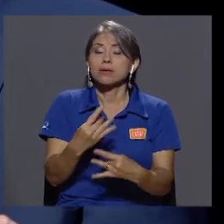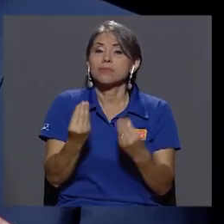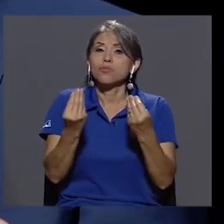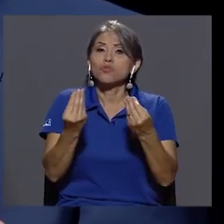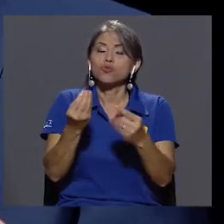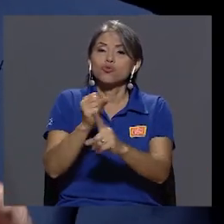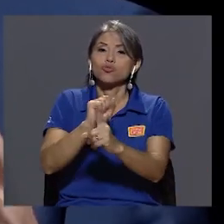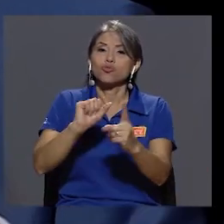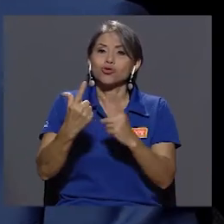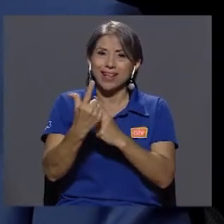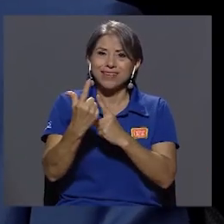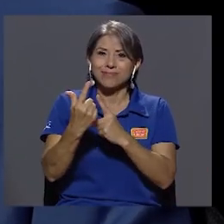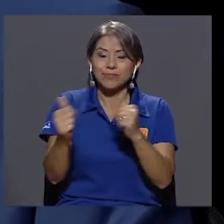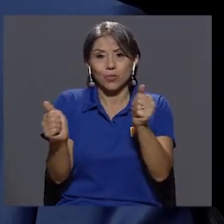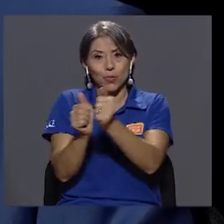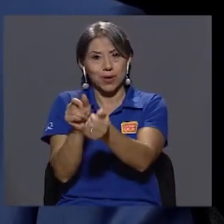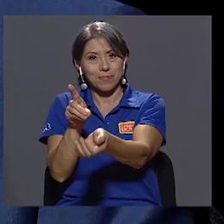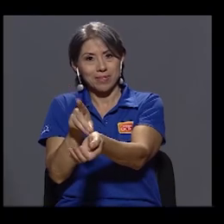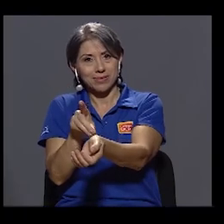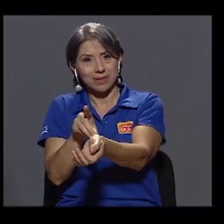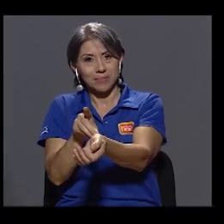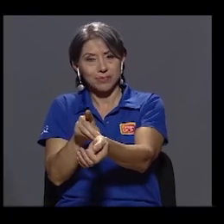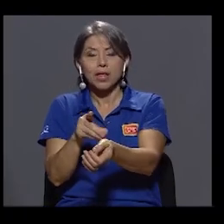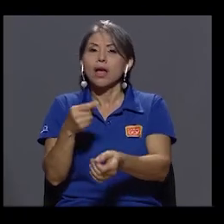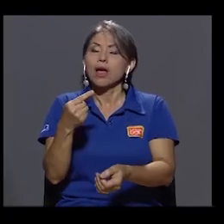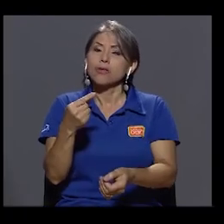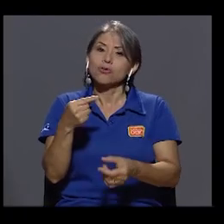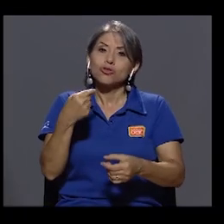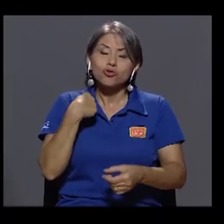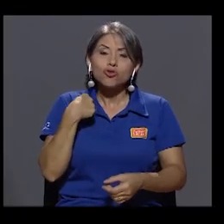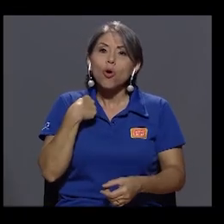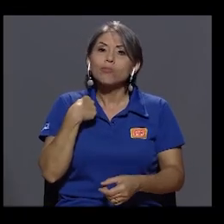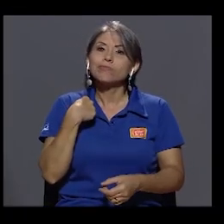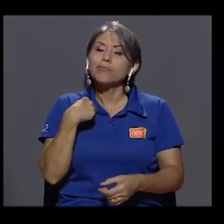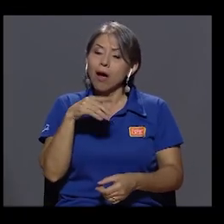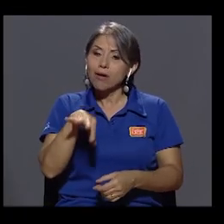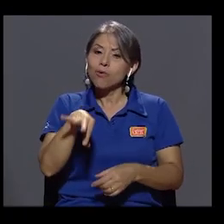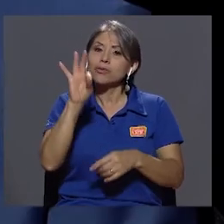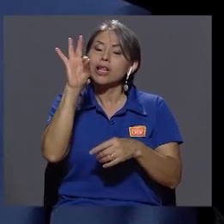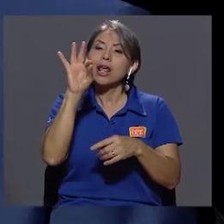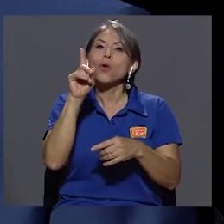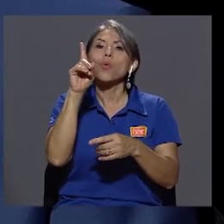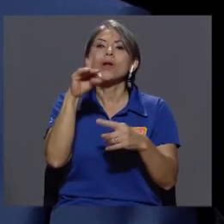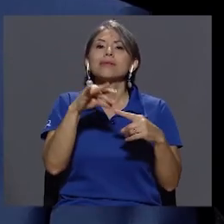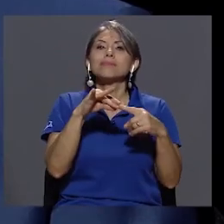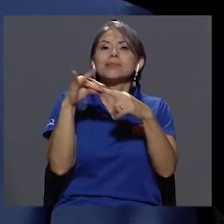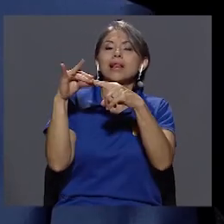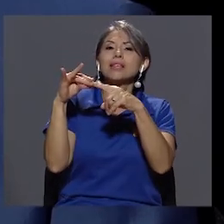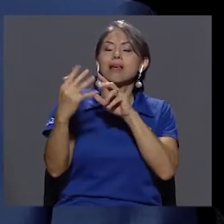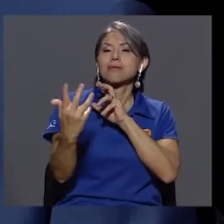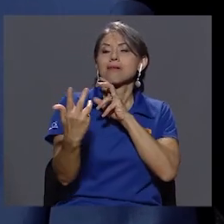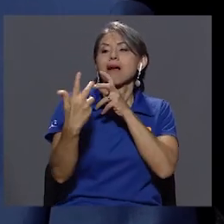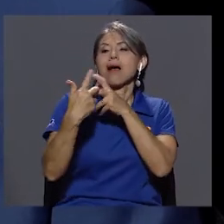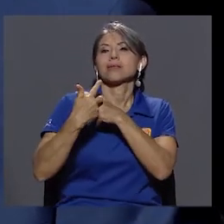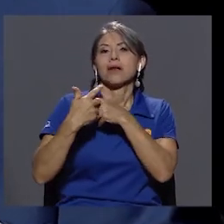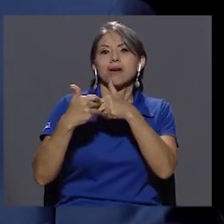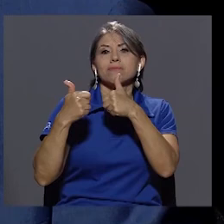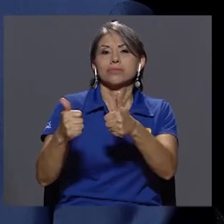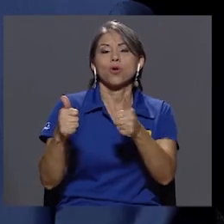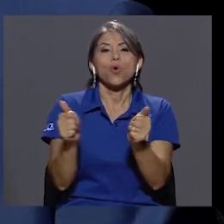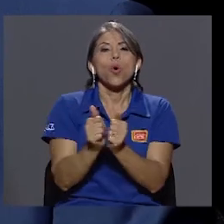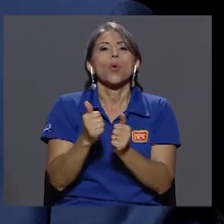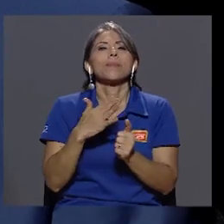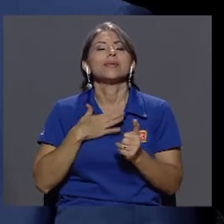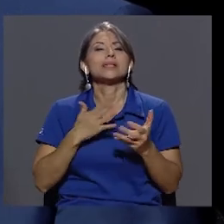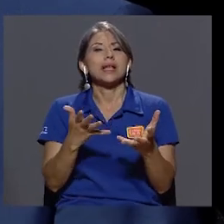social también a la parte de la medicina entonces yo encontré una especialidad que calzaba mucho conmigo con mis ambiciones